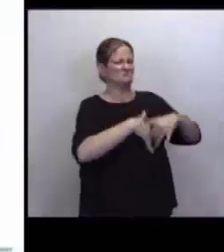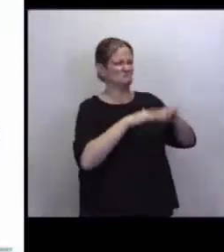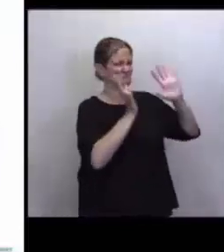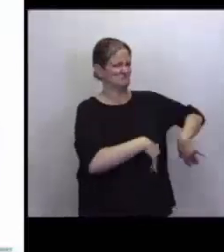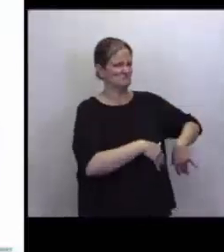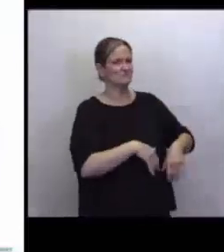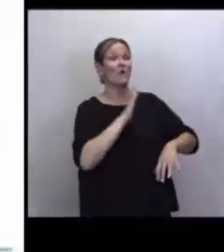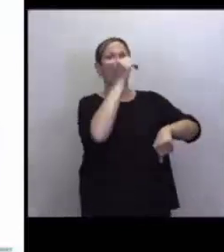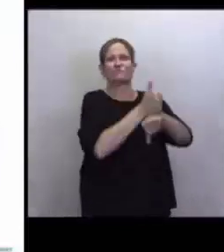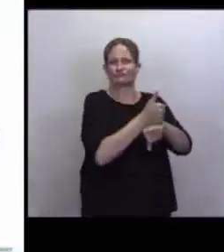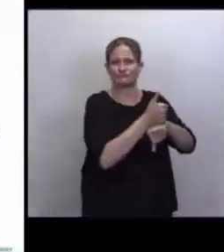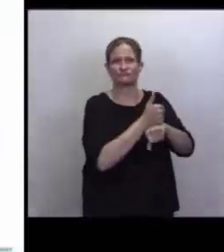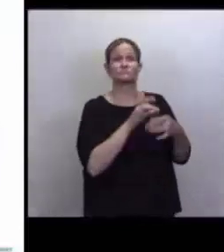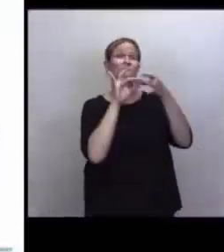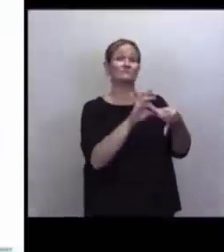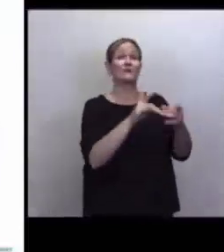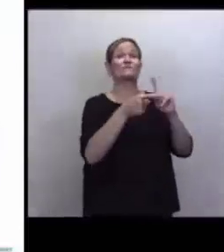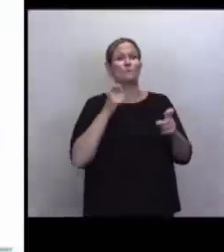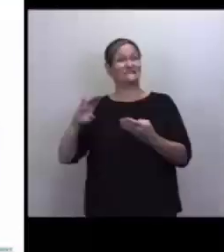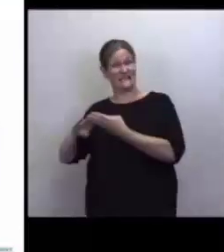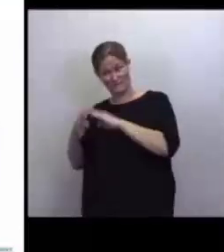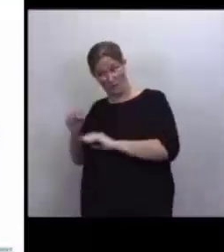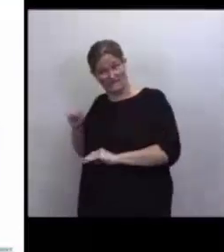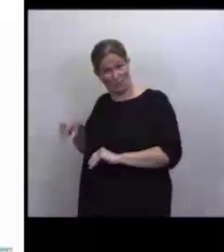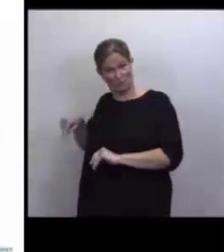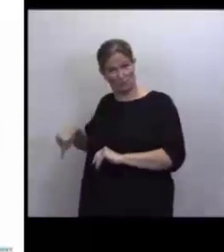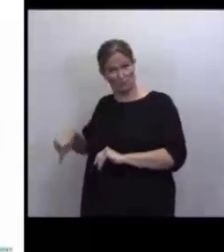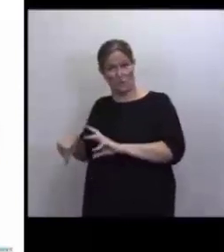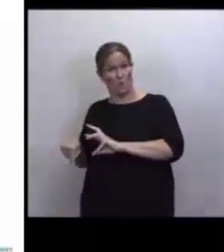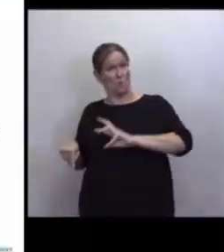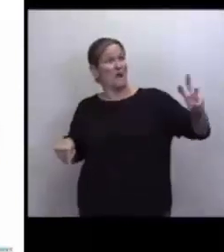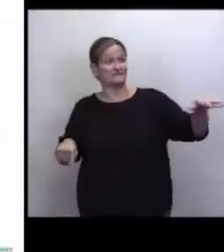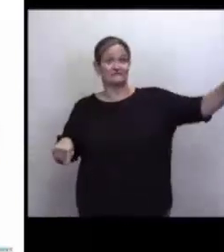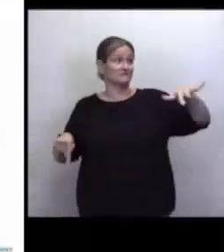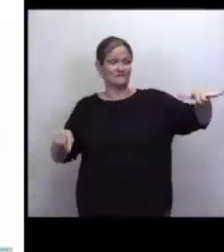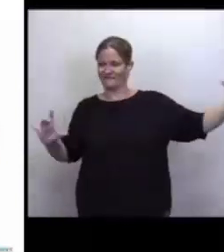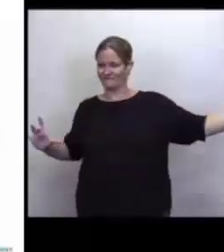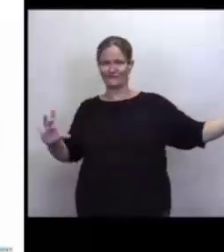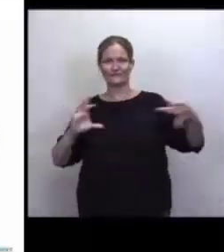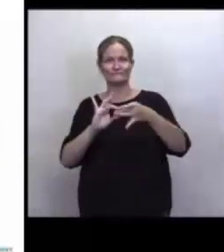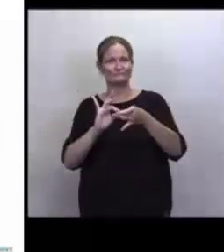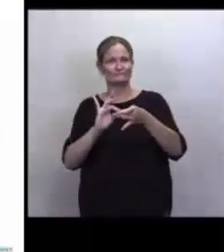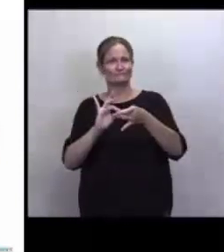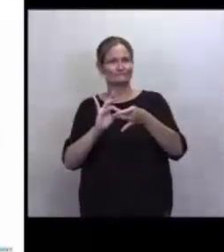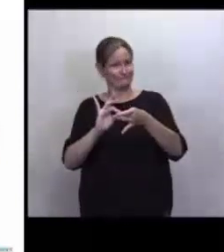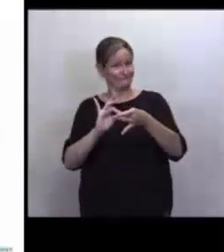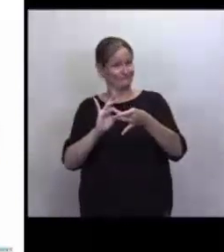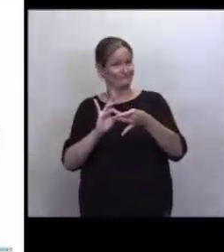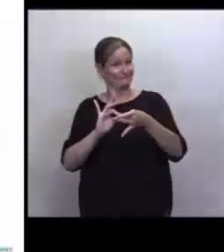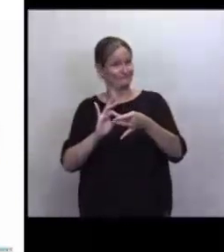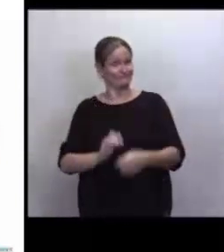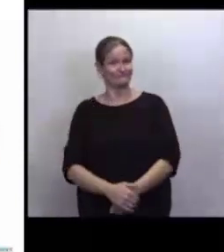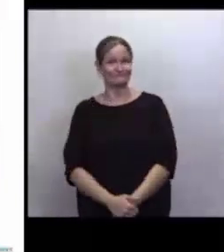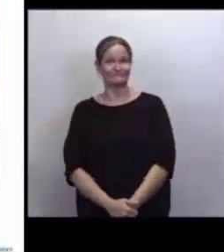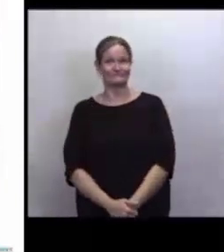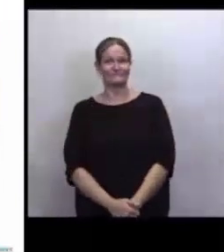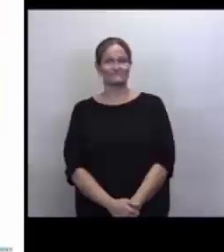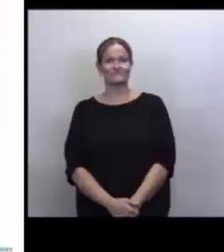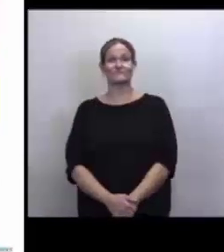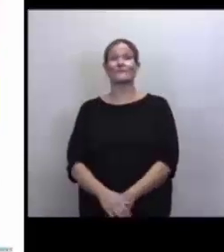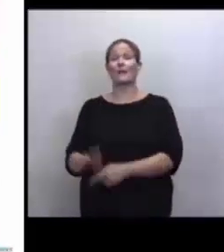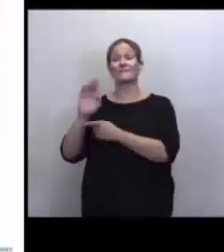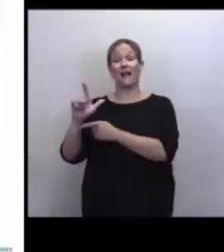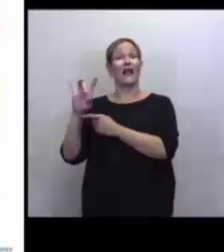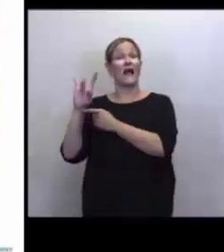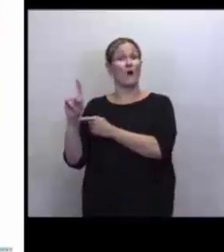La eliminación del paso elevado de la calle West y las rampas hacia el desde la I-690 restablecería